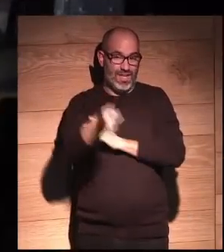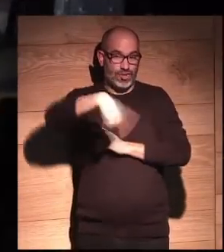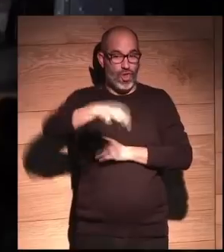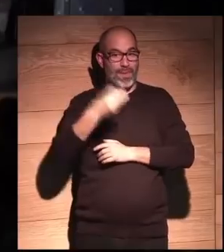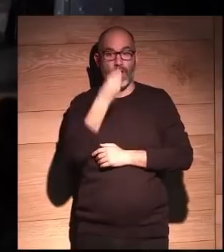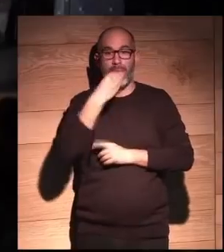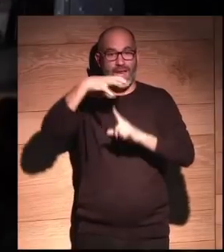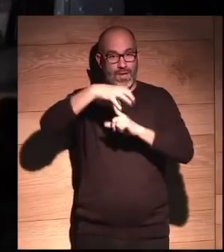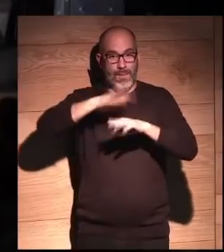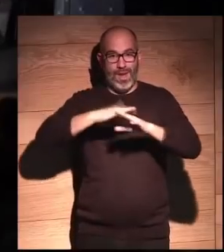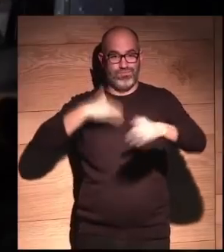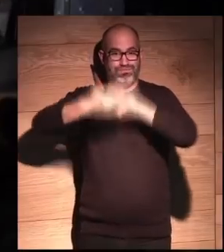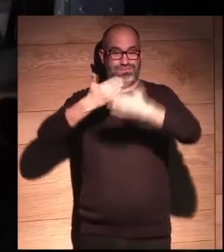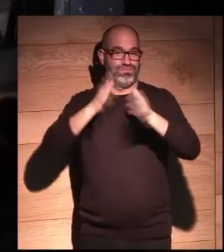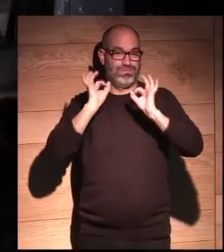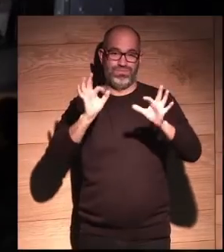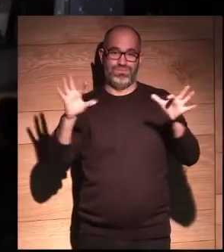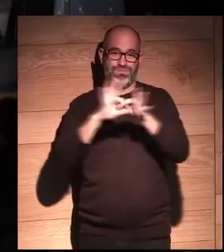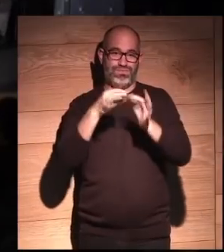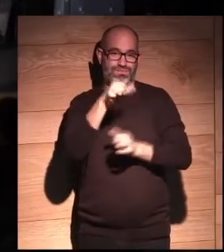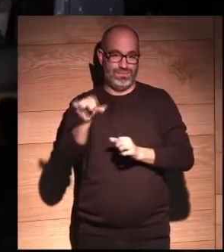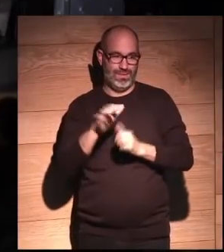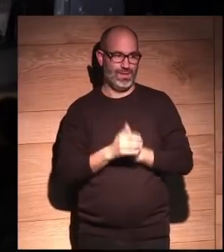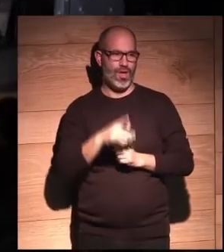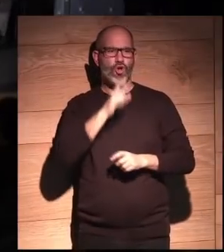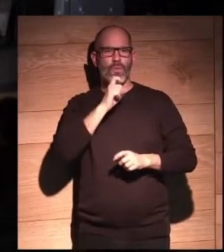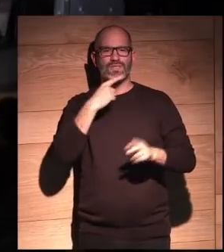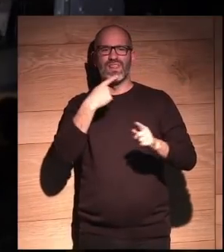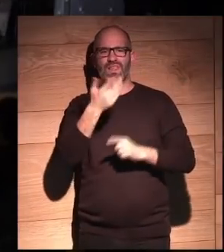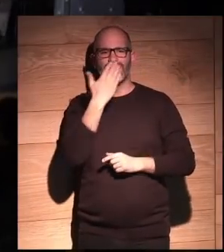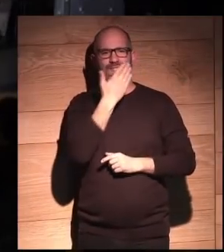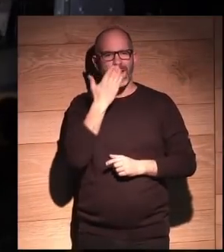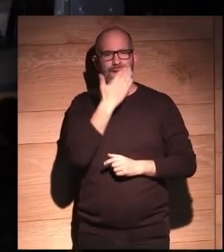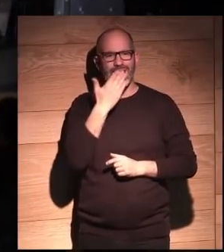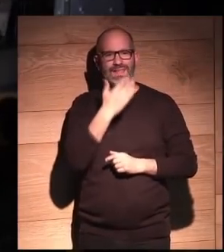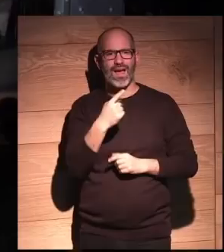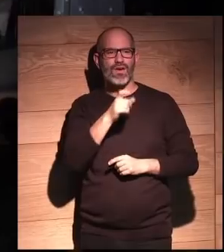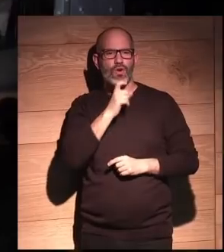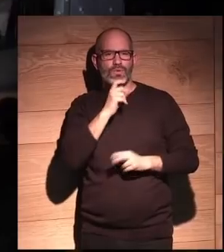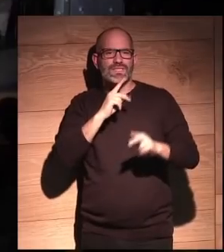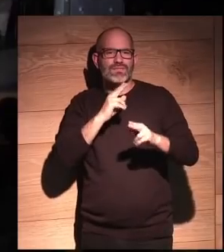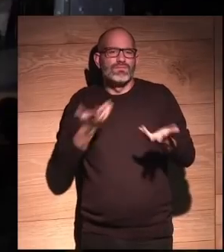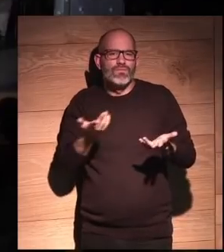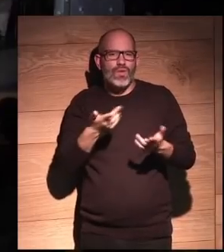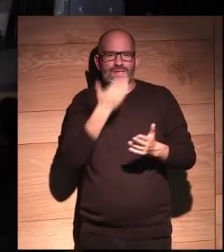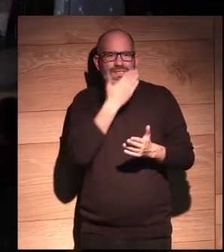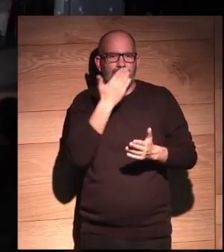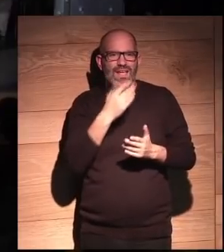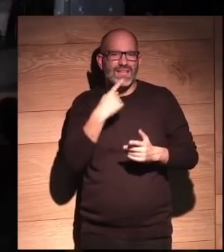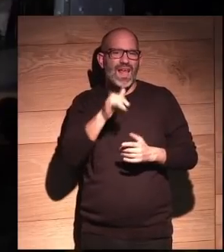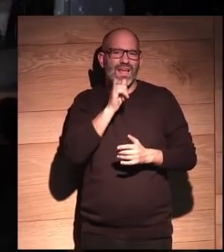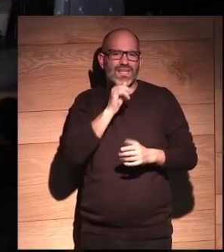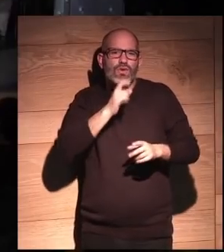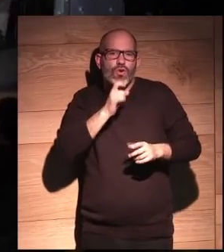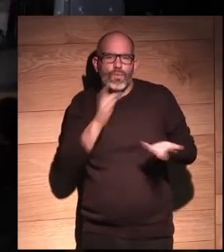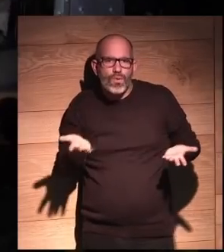hacer es comer champiñones. Etimológicamente. ¿Cómo se dice servilleta? ¿Qué he pedido antes una servilleta? ¿Os ha dejado donde sale? Digo, una servilleta. Digo, ¿cómo se diría servilleta